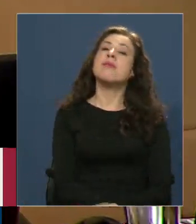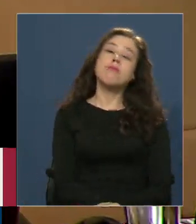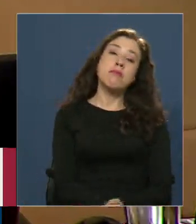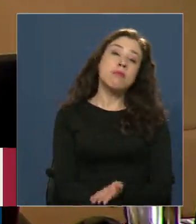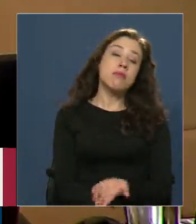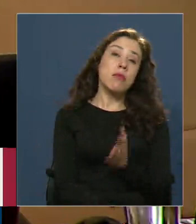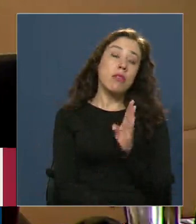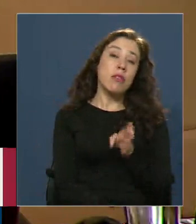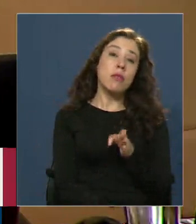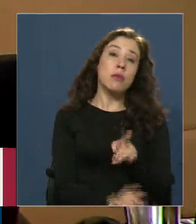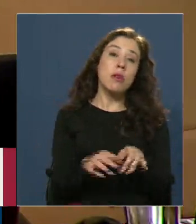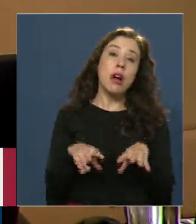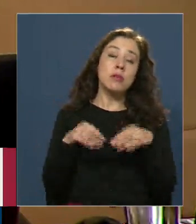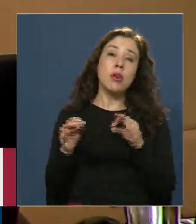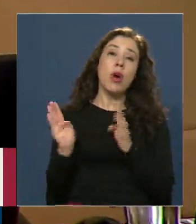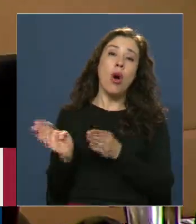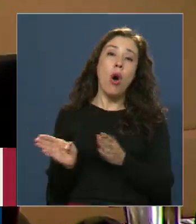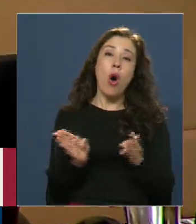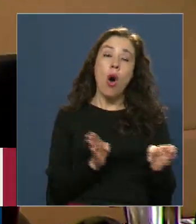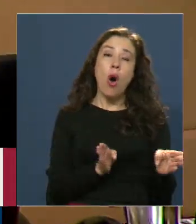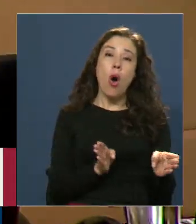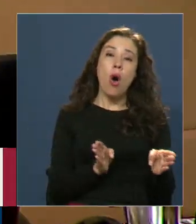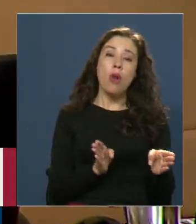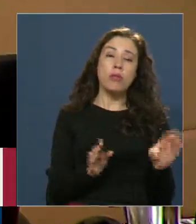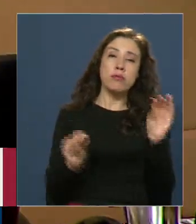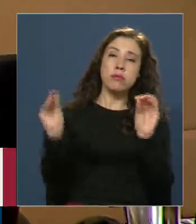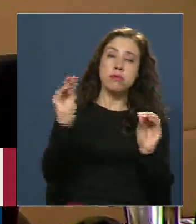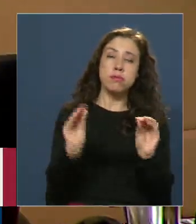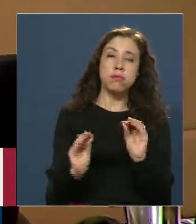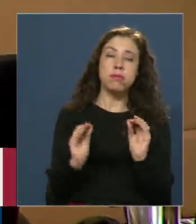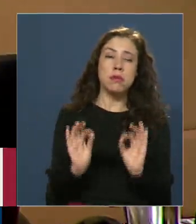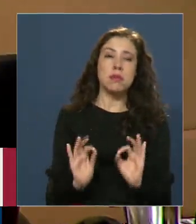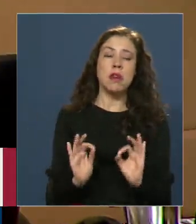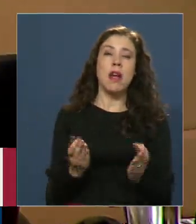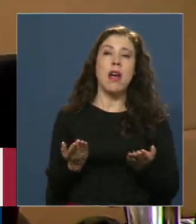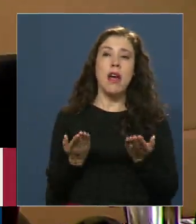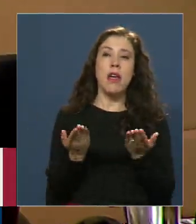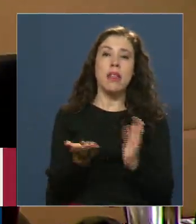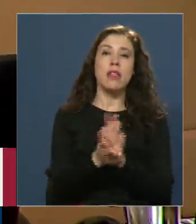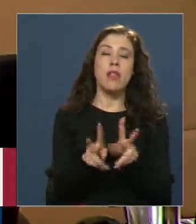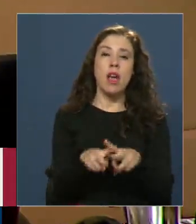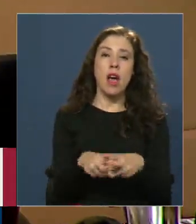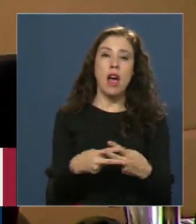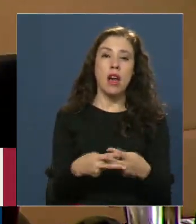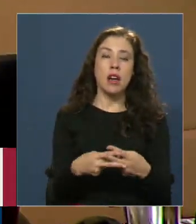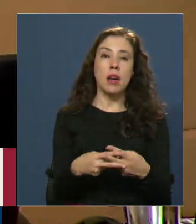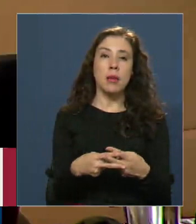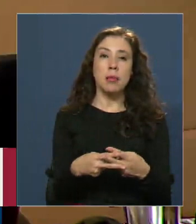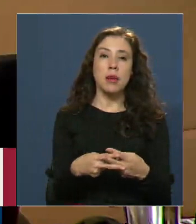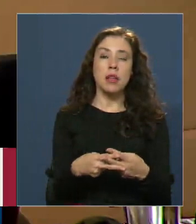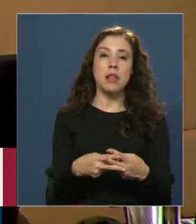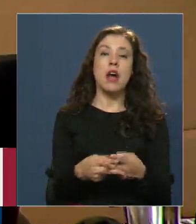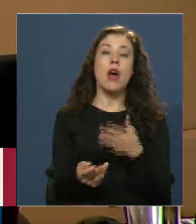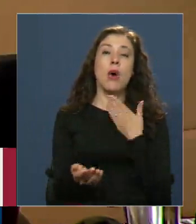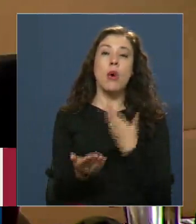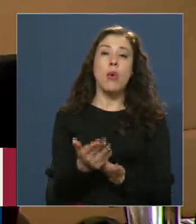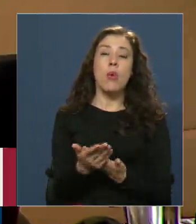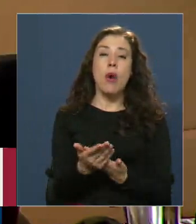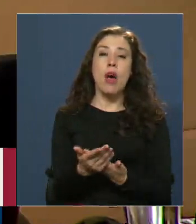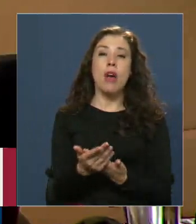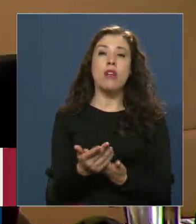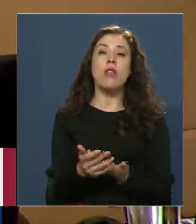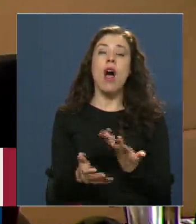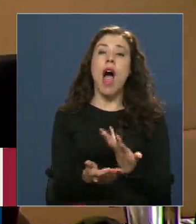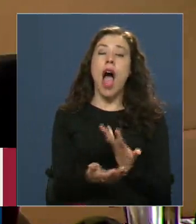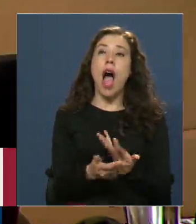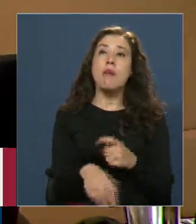cargo y pudiendo ordenar, sistematizar y efectivamente entregarle las herramientas para que en aquellos momentos de